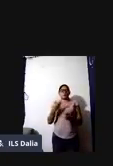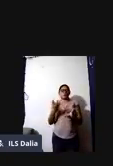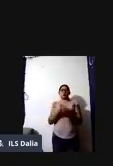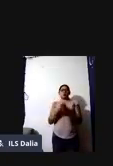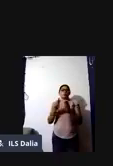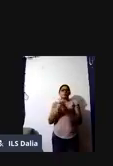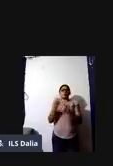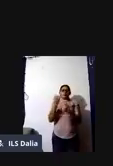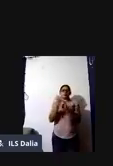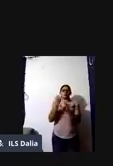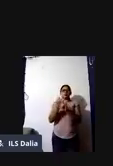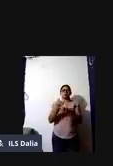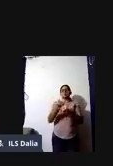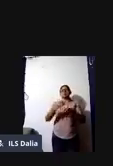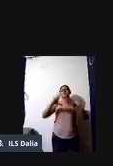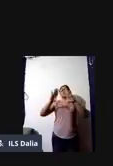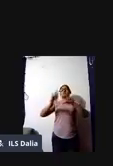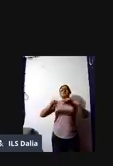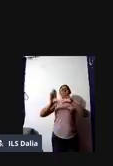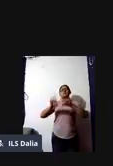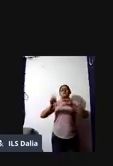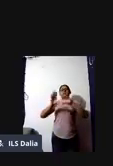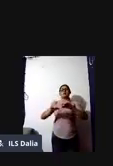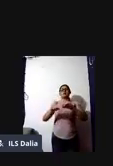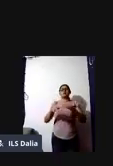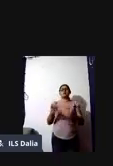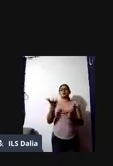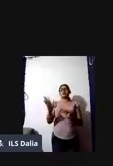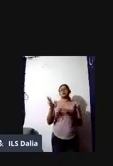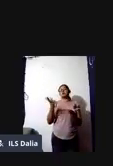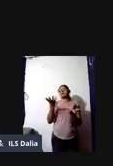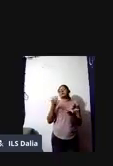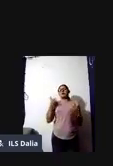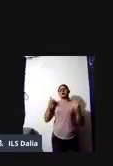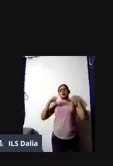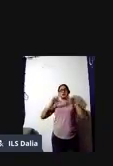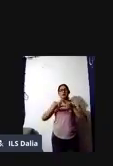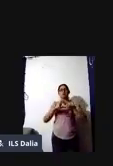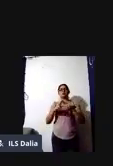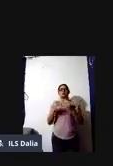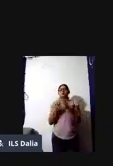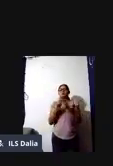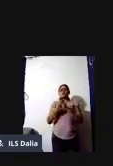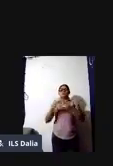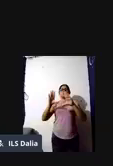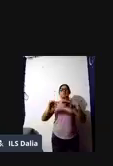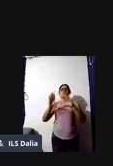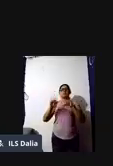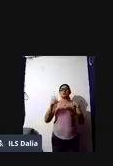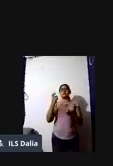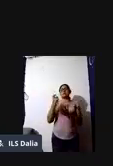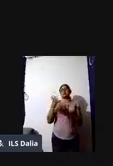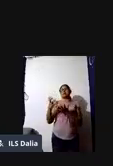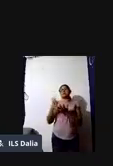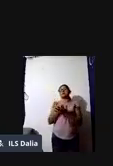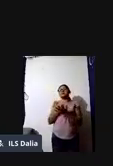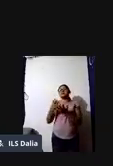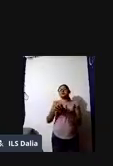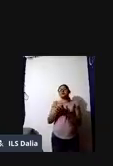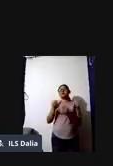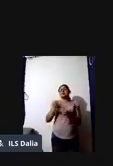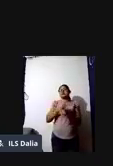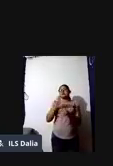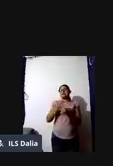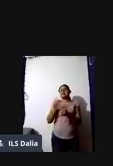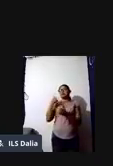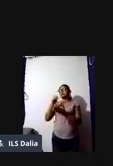Muchas empresarias de escuelas están impartiendo sus clases en línea y a través de eso está llegando la colegiatura. ¿Y qué pasa cuando hay